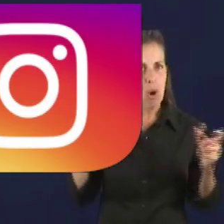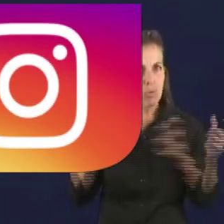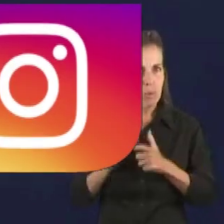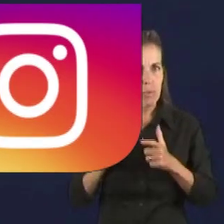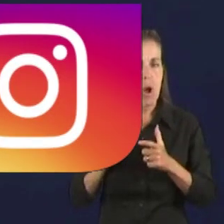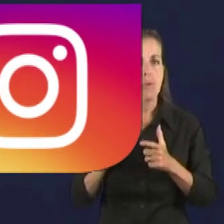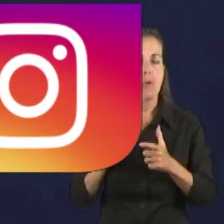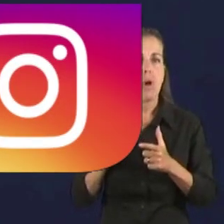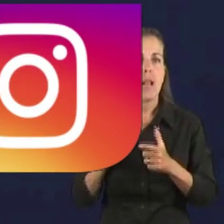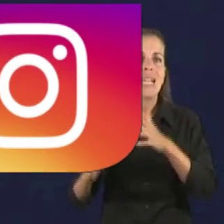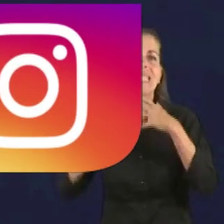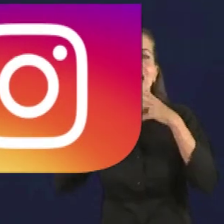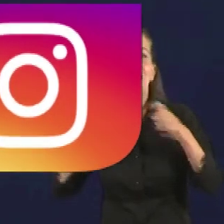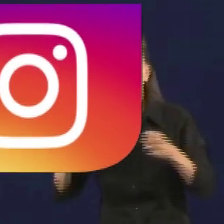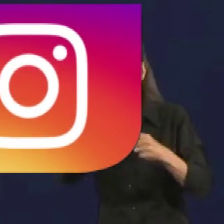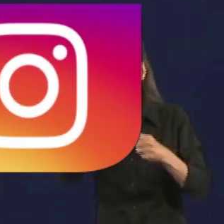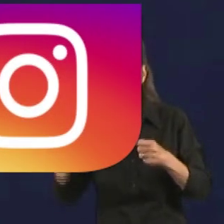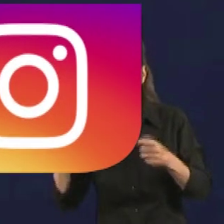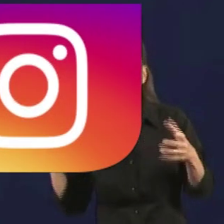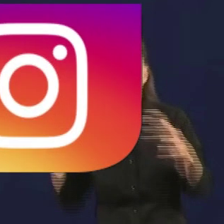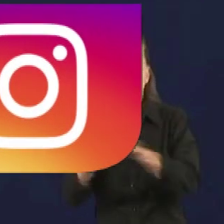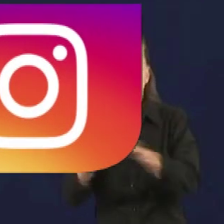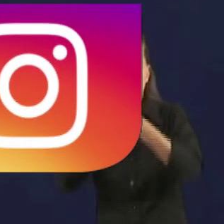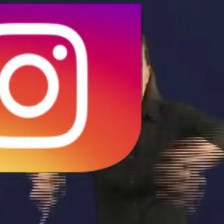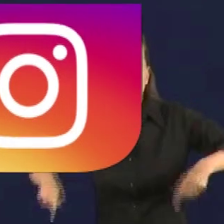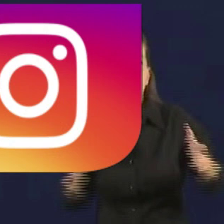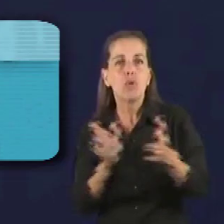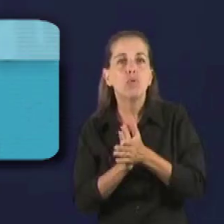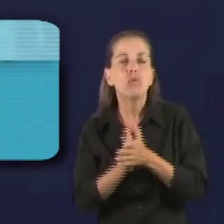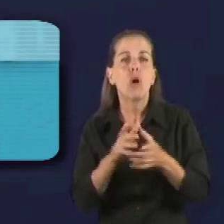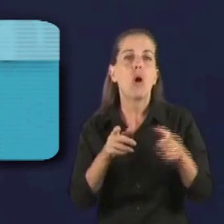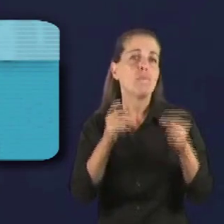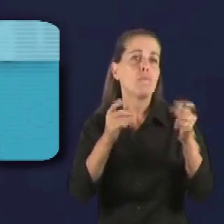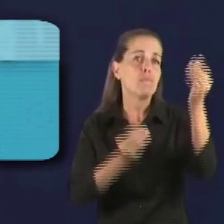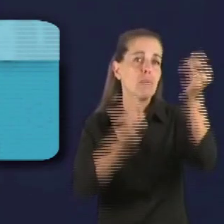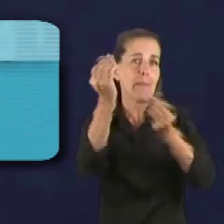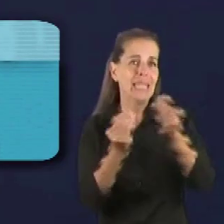con representantes de transporte de las diferentes provincias,